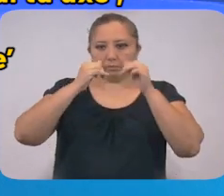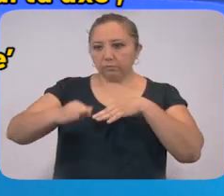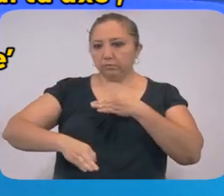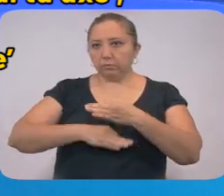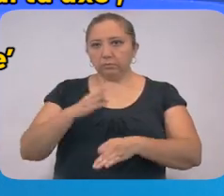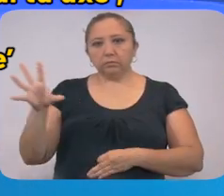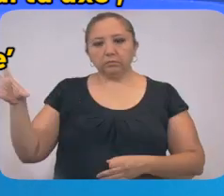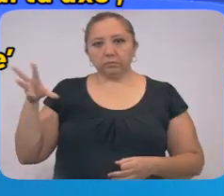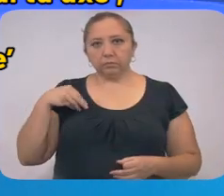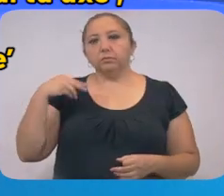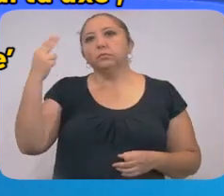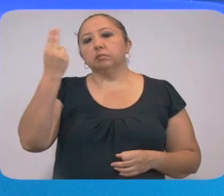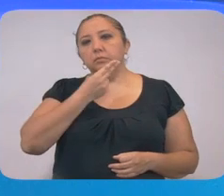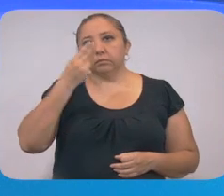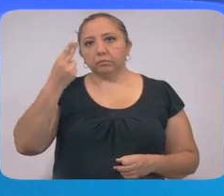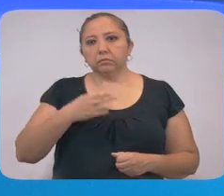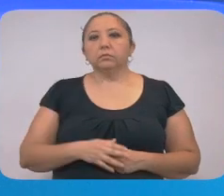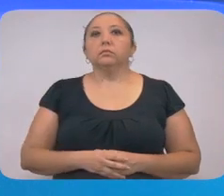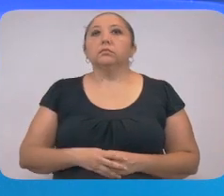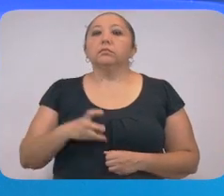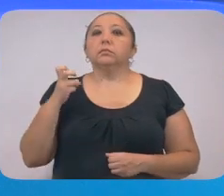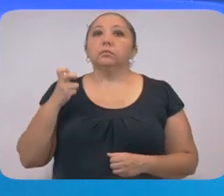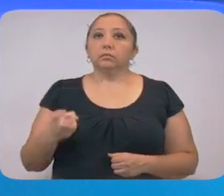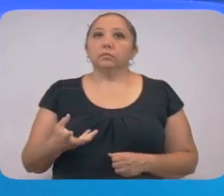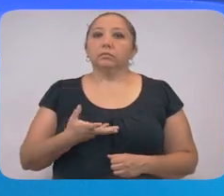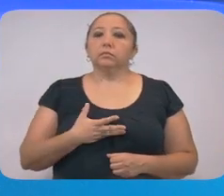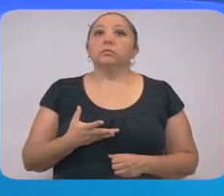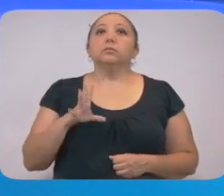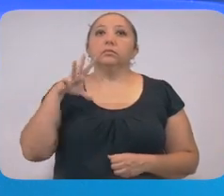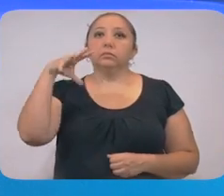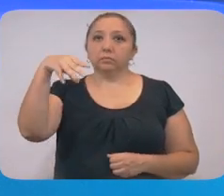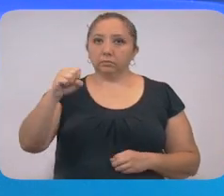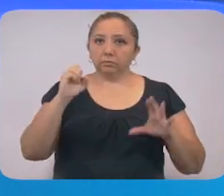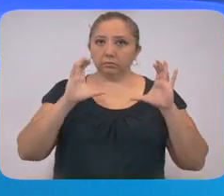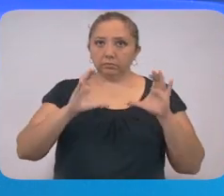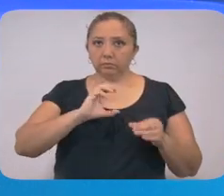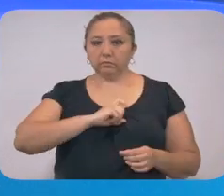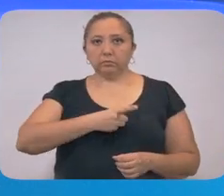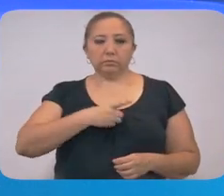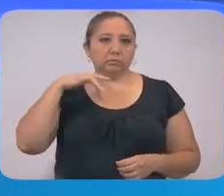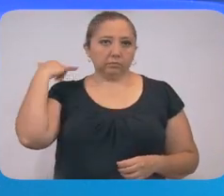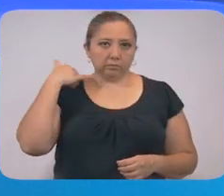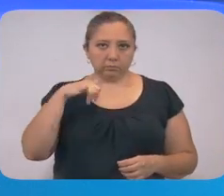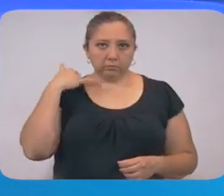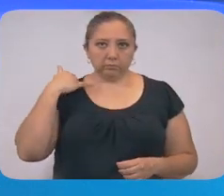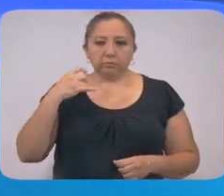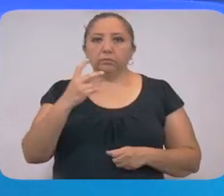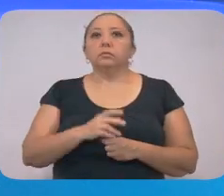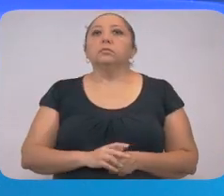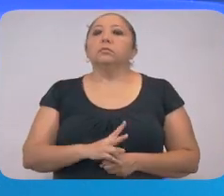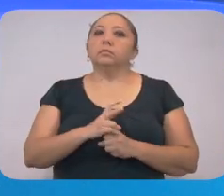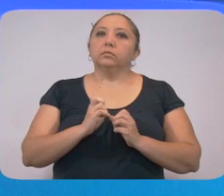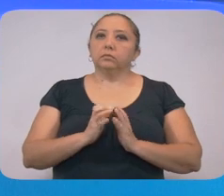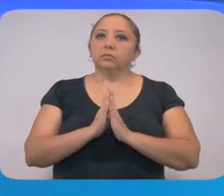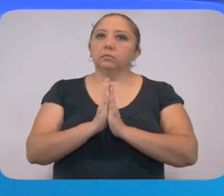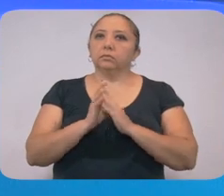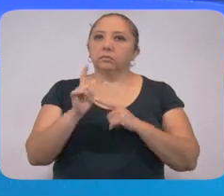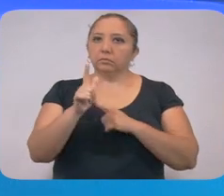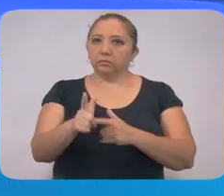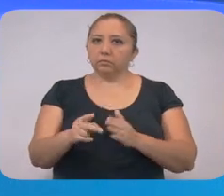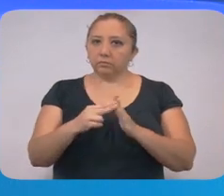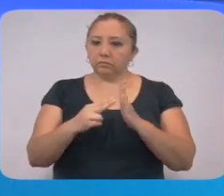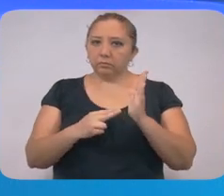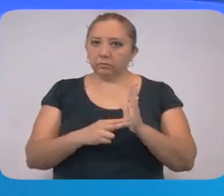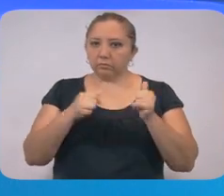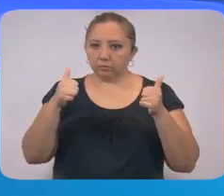los contagiados que lo requieran. Estas medidas tienen como objetivo proteger la salud de los yucatecos. Los invitamos a seguirlas de manera estricta